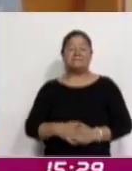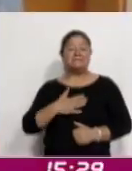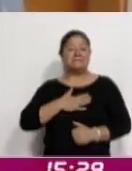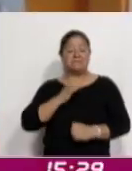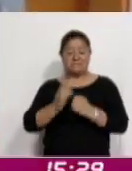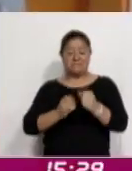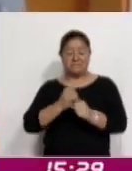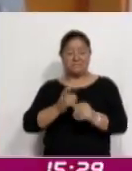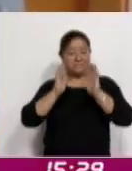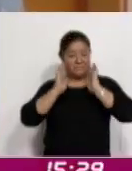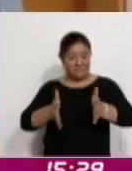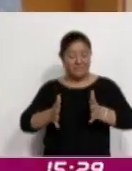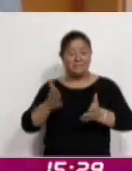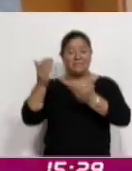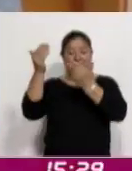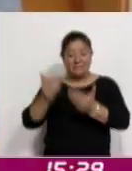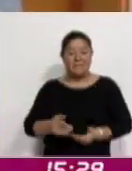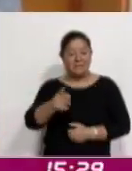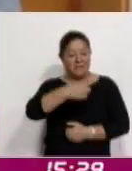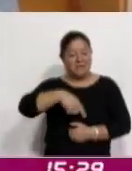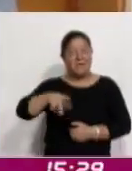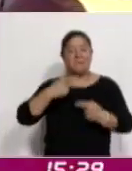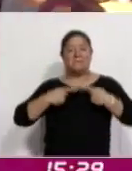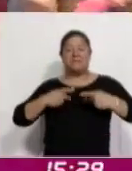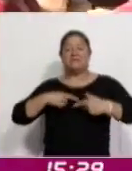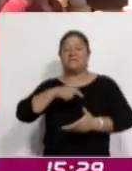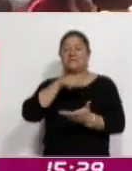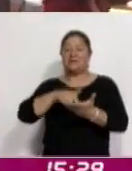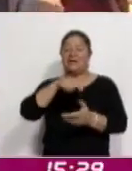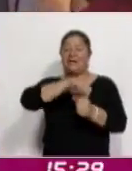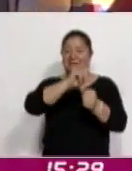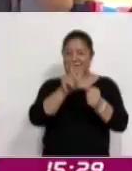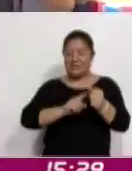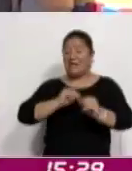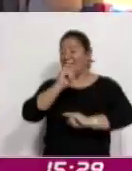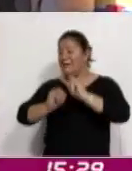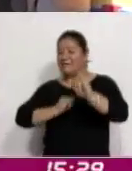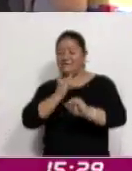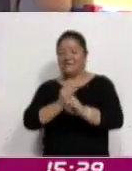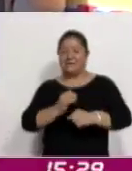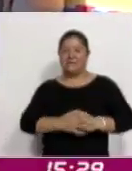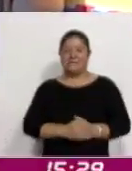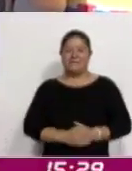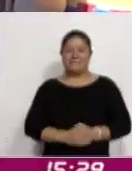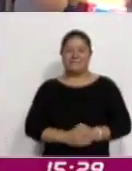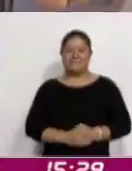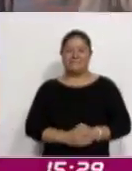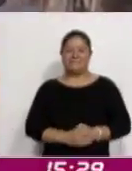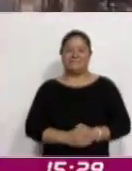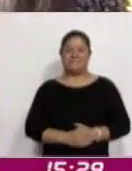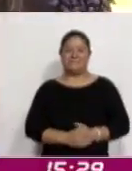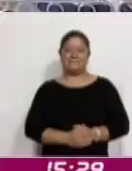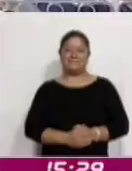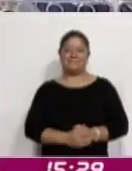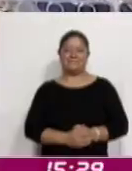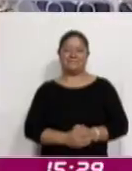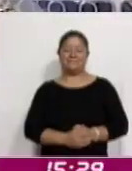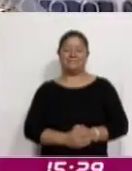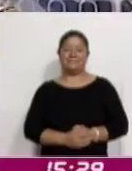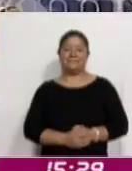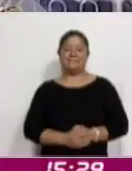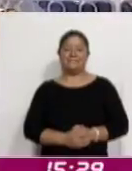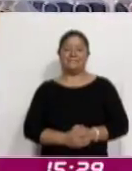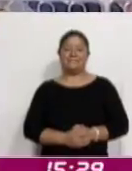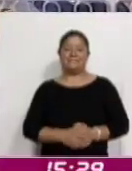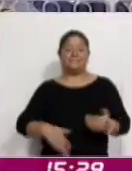oportunidad de recibir turistas, visitantes locales, nacionales e internacionales. Efectivamente, bueno, pues